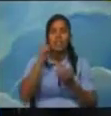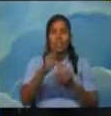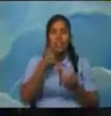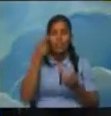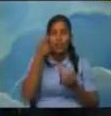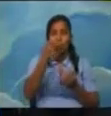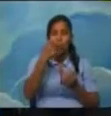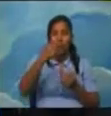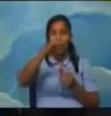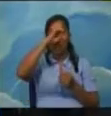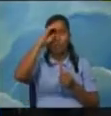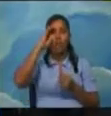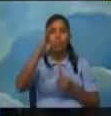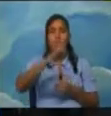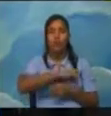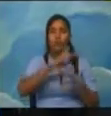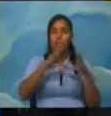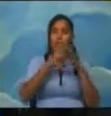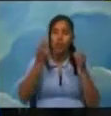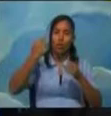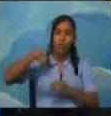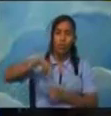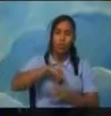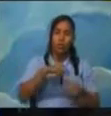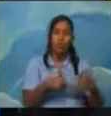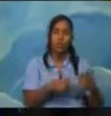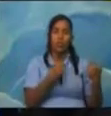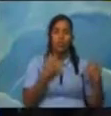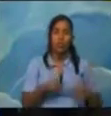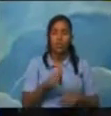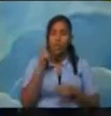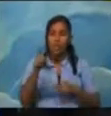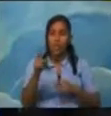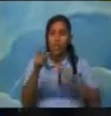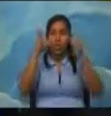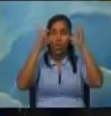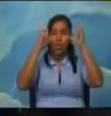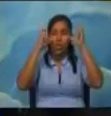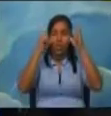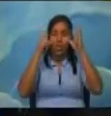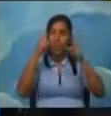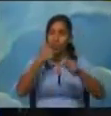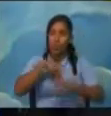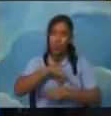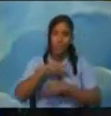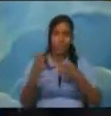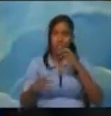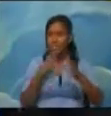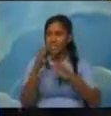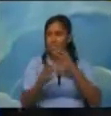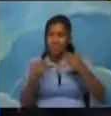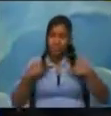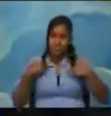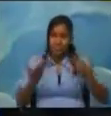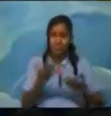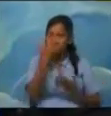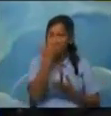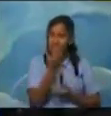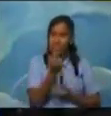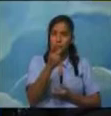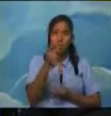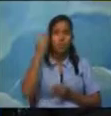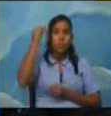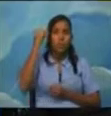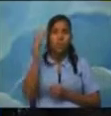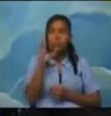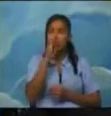buscáremos a Dios de todo nuestro corazón, Él nos oirá en nuestra angustia, en nuestra depresión. Usted piensa que no hay esperanza